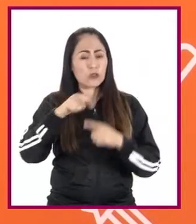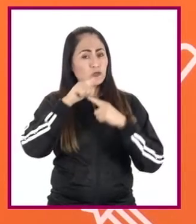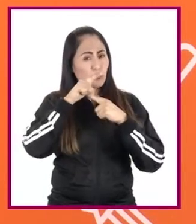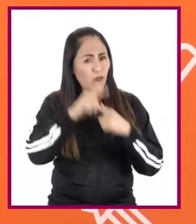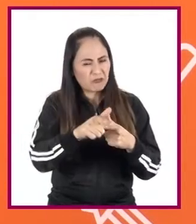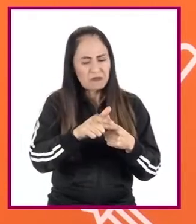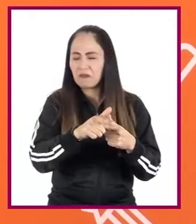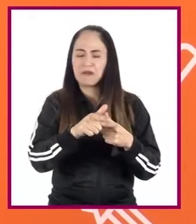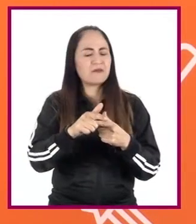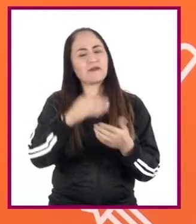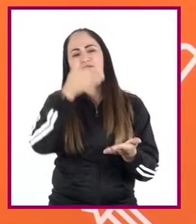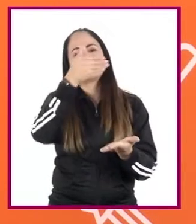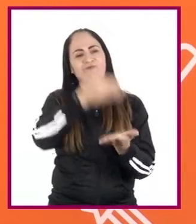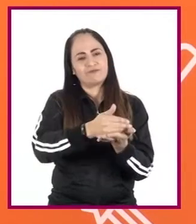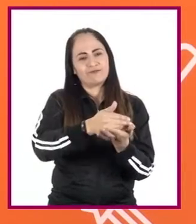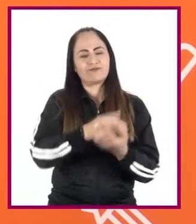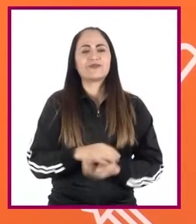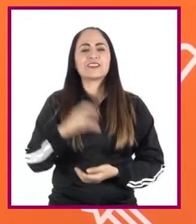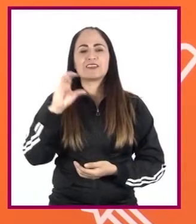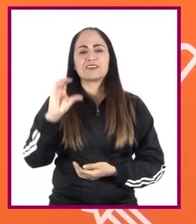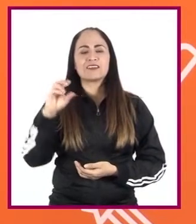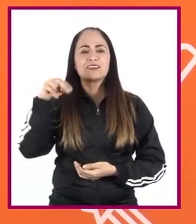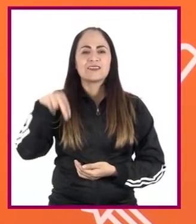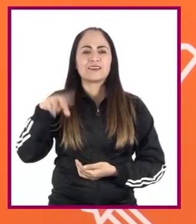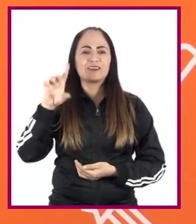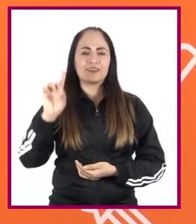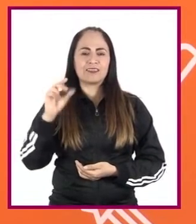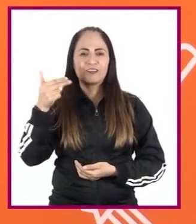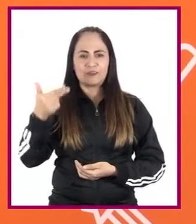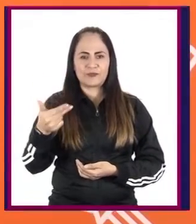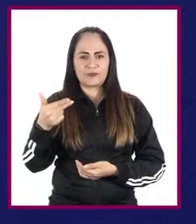hacerla. CNDH.